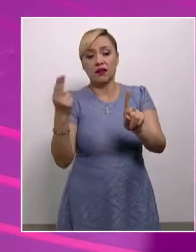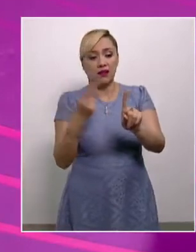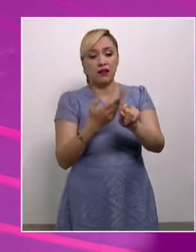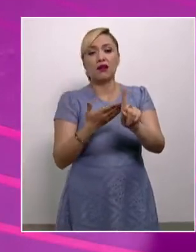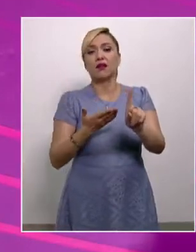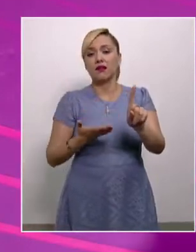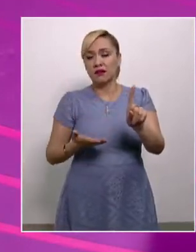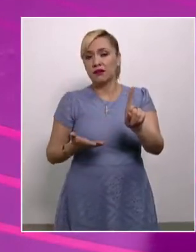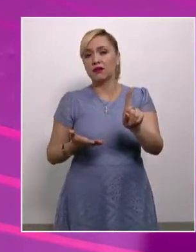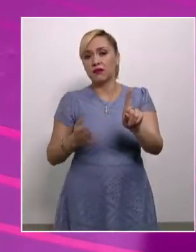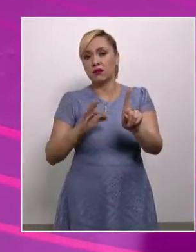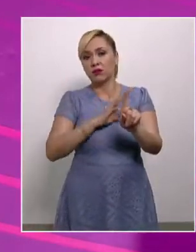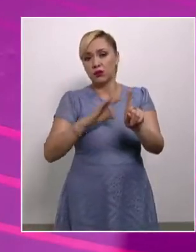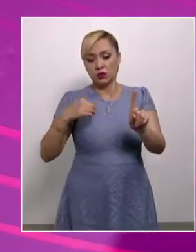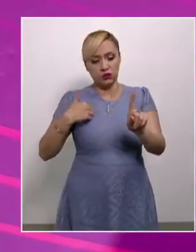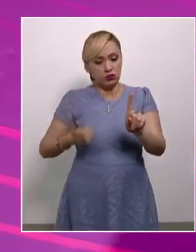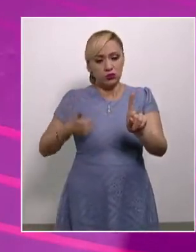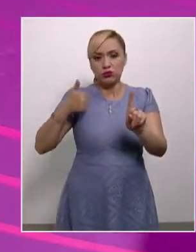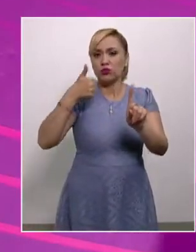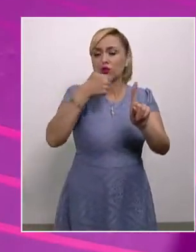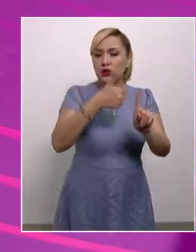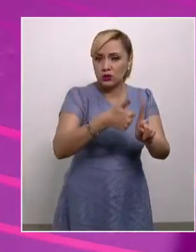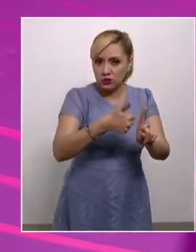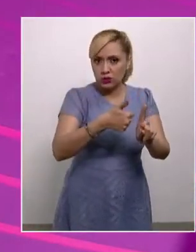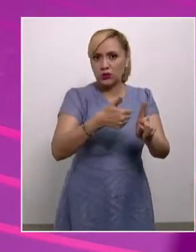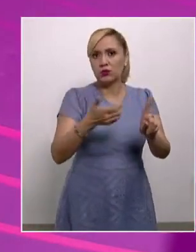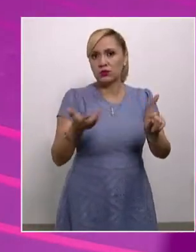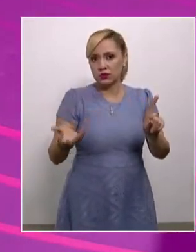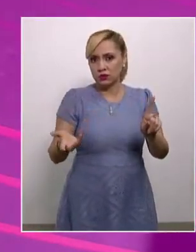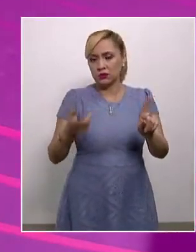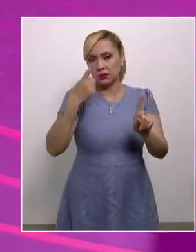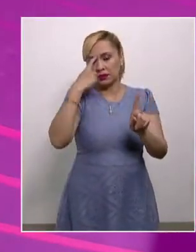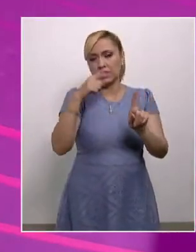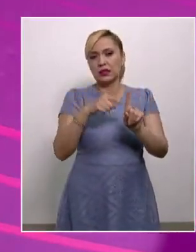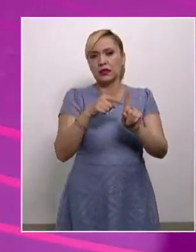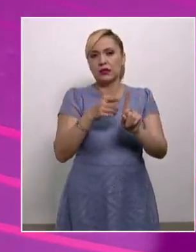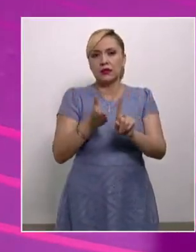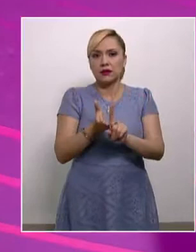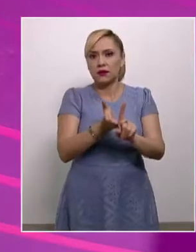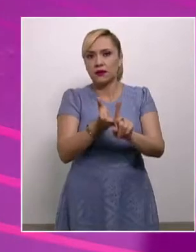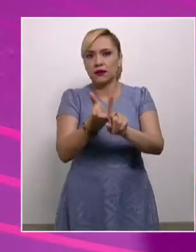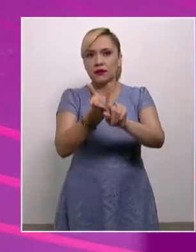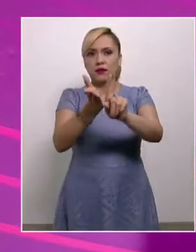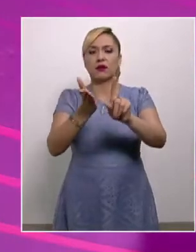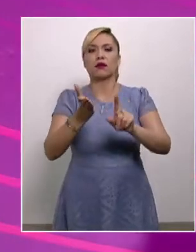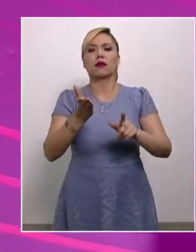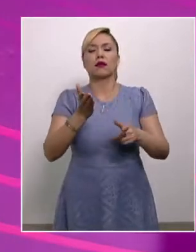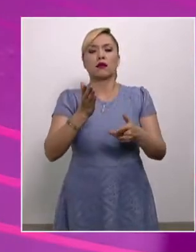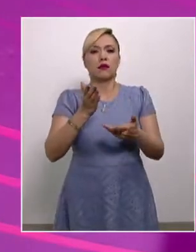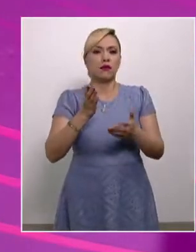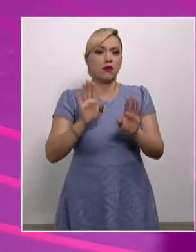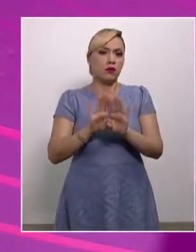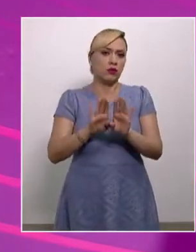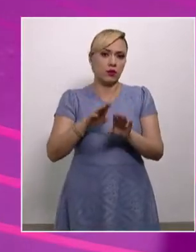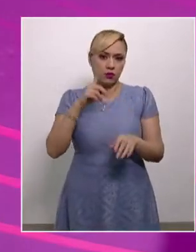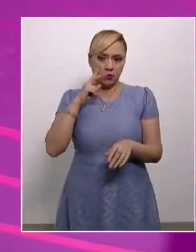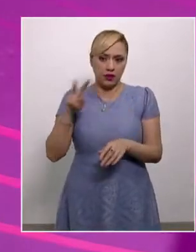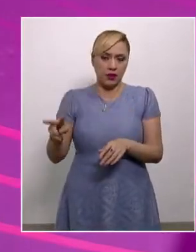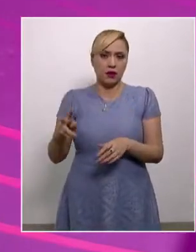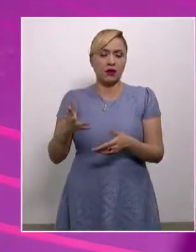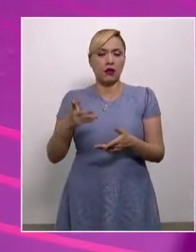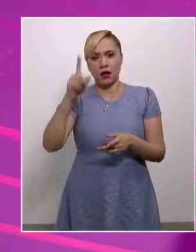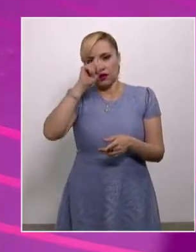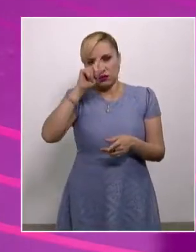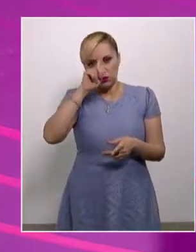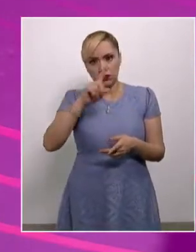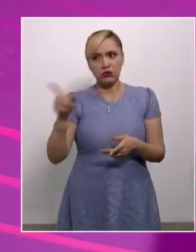yo trabajo puede ayudarte, si no a saldarla, por lo menos a encaminarte hacia esto, ya sea un tema legal o migratorio, como lo que puede llevar, o